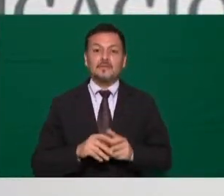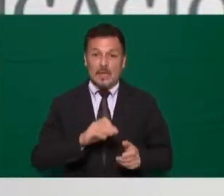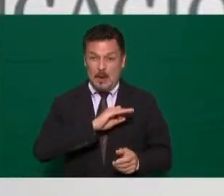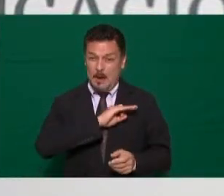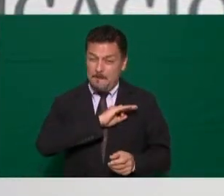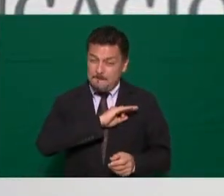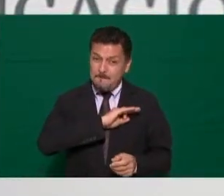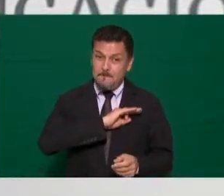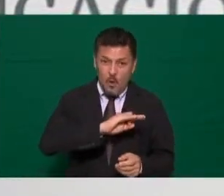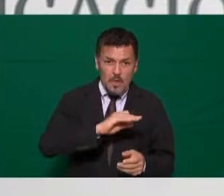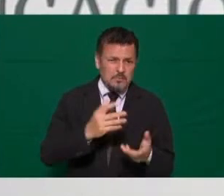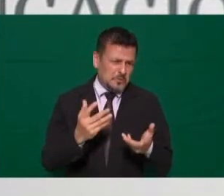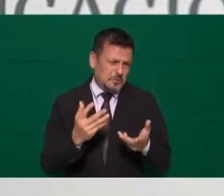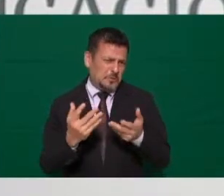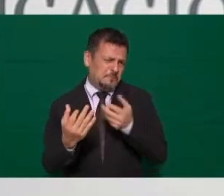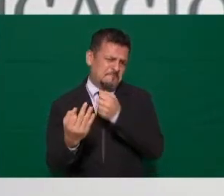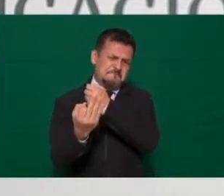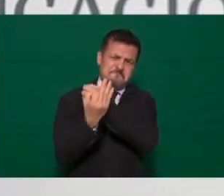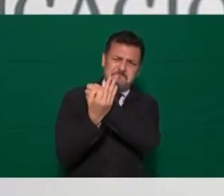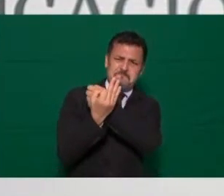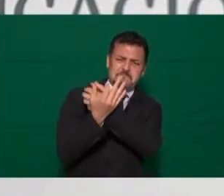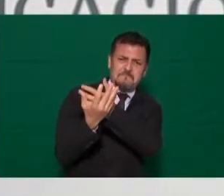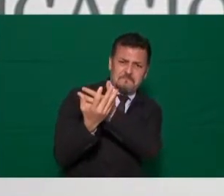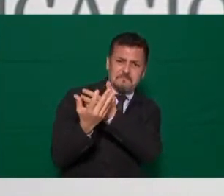Podemos enfrentar